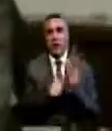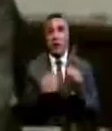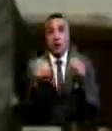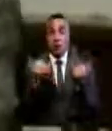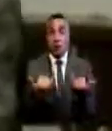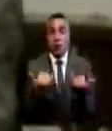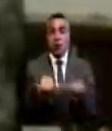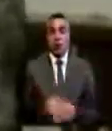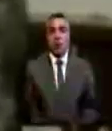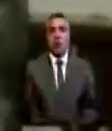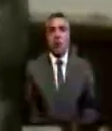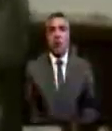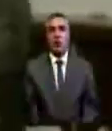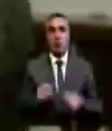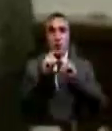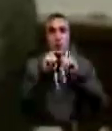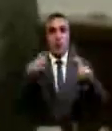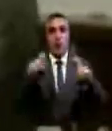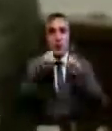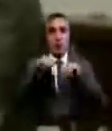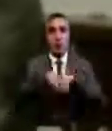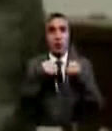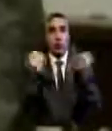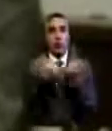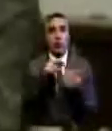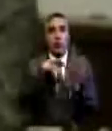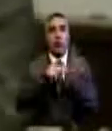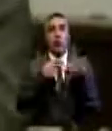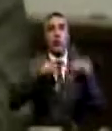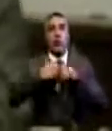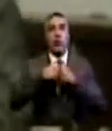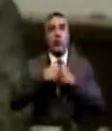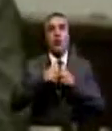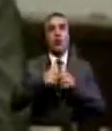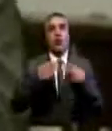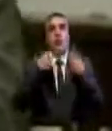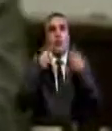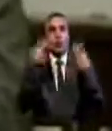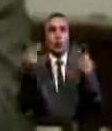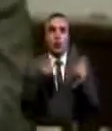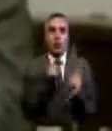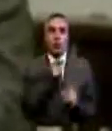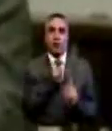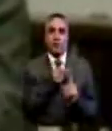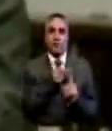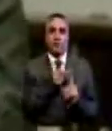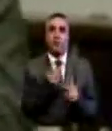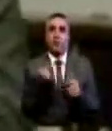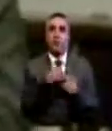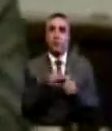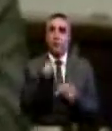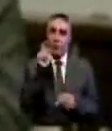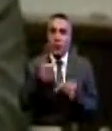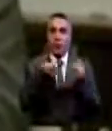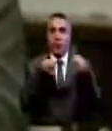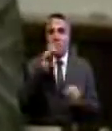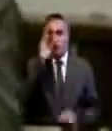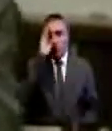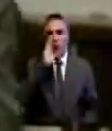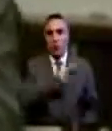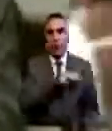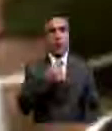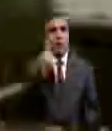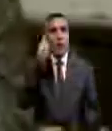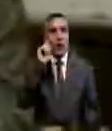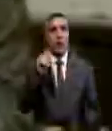día la protesta social es considerada como un problema de orden público y tiene que ser controlado por la policía